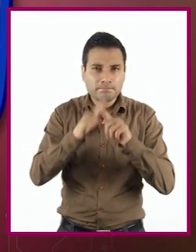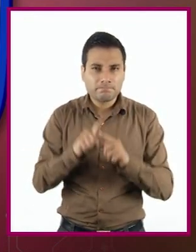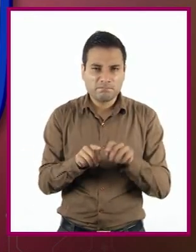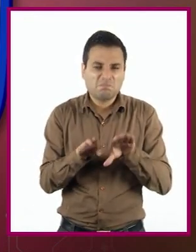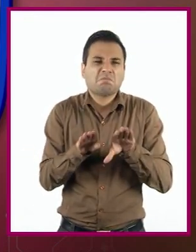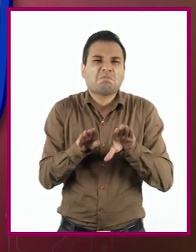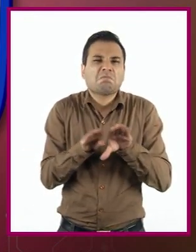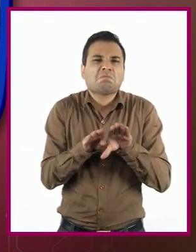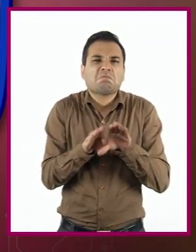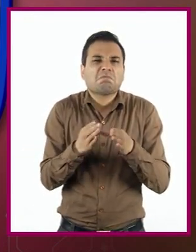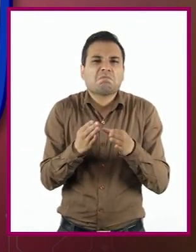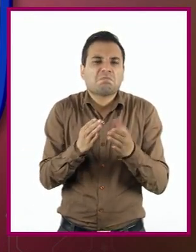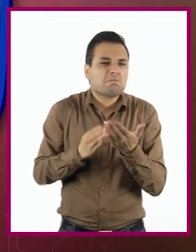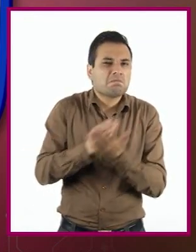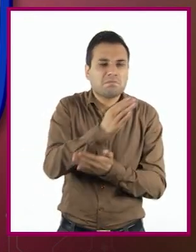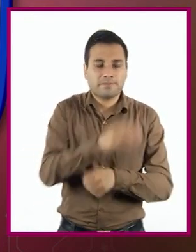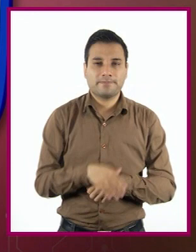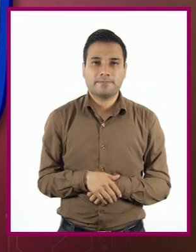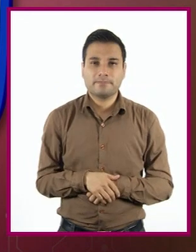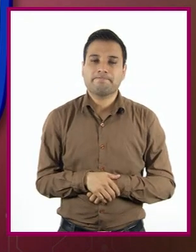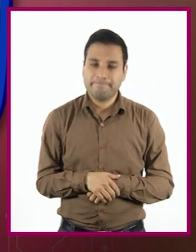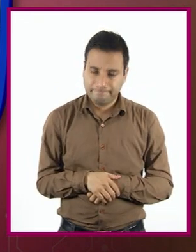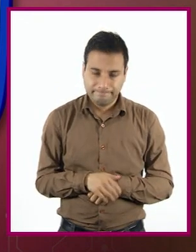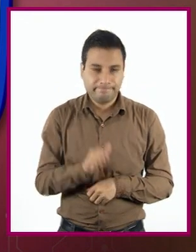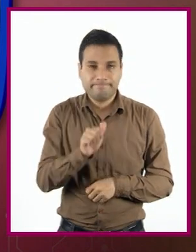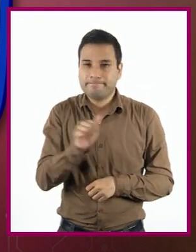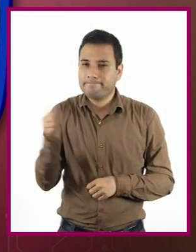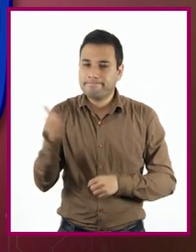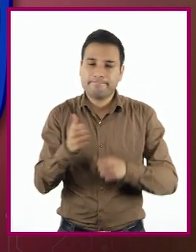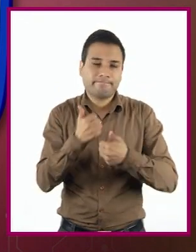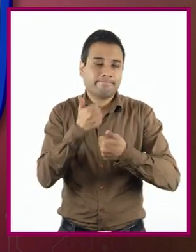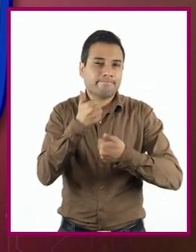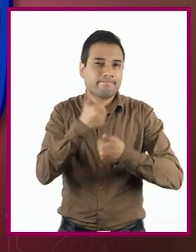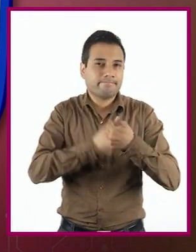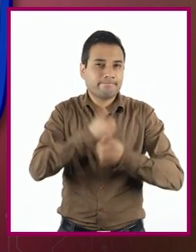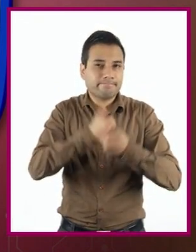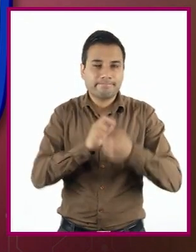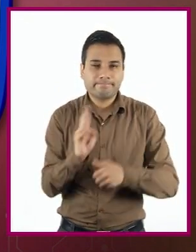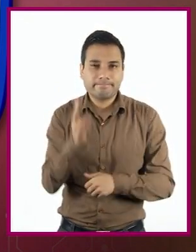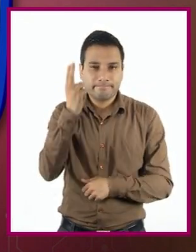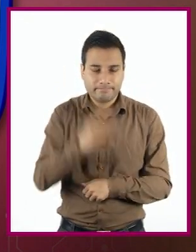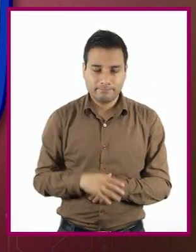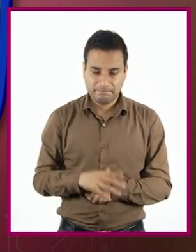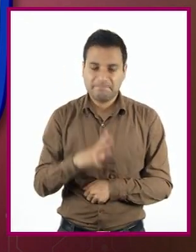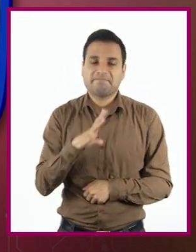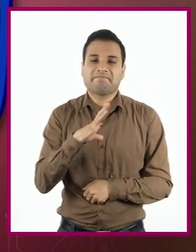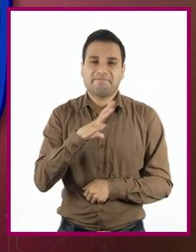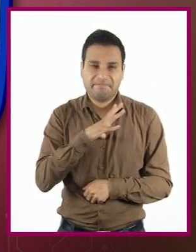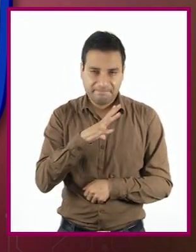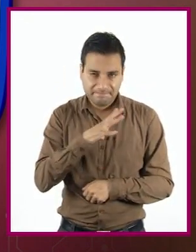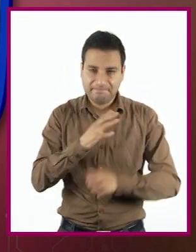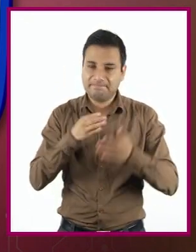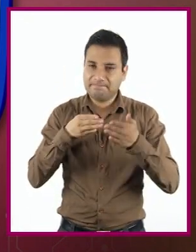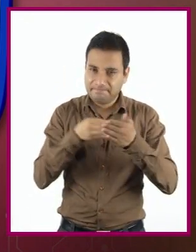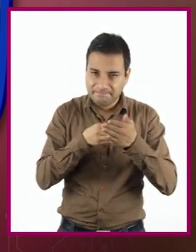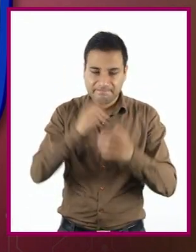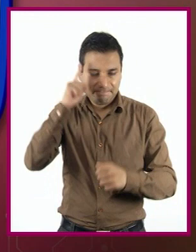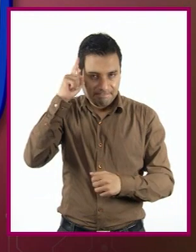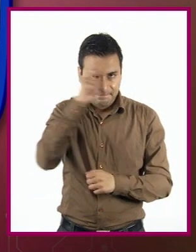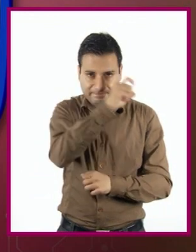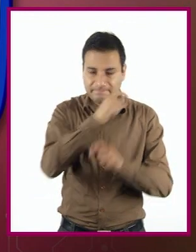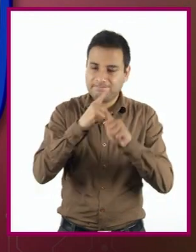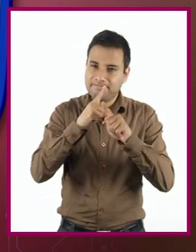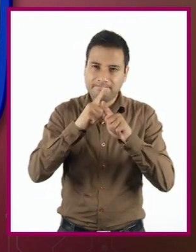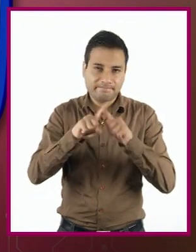Cabe señalar que al igual que en cualquier otra carrera profesional, los retos a los que nos enfrentamos van cambiando con